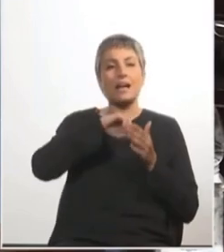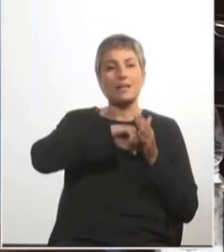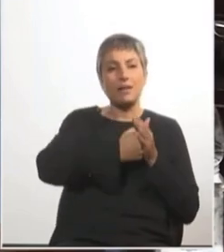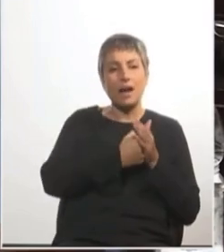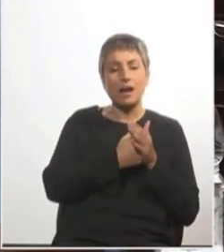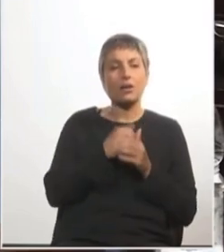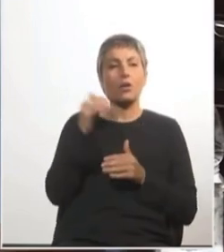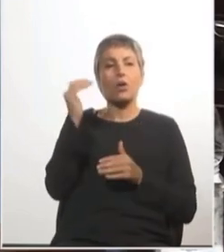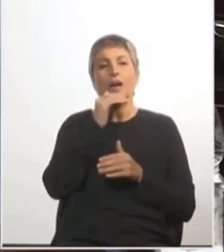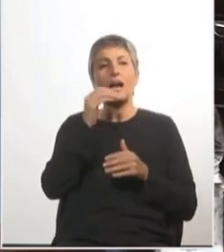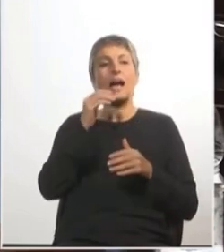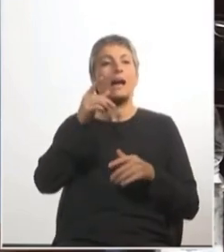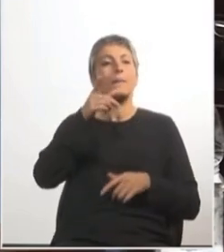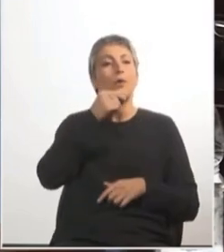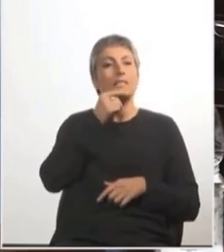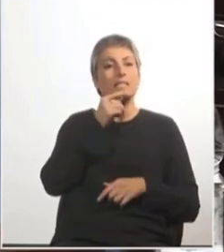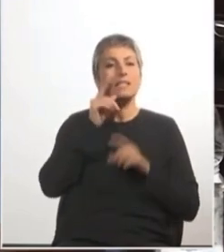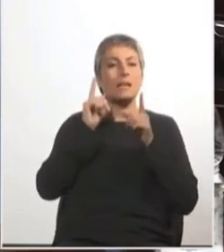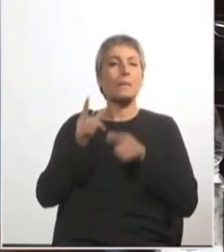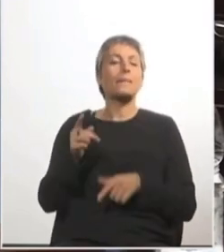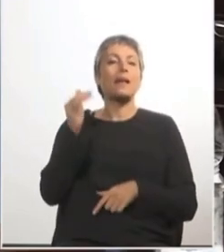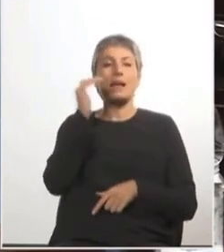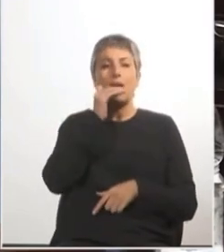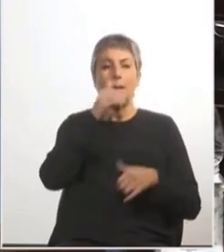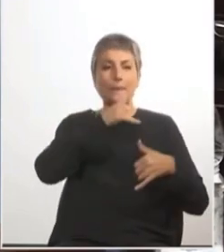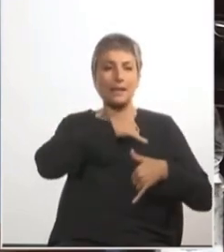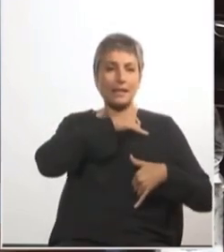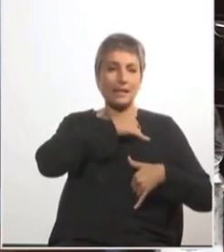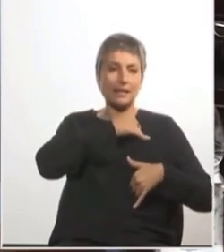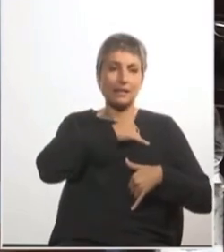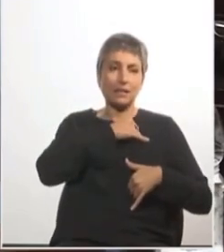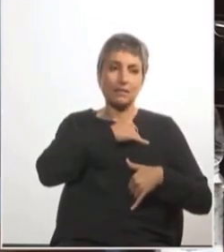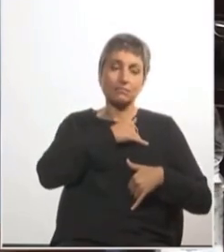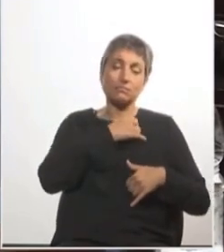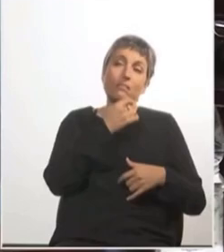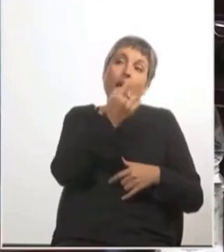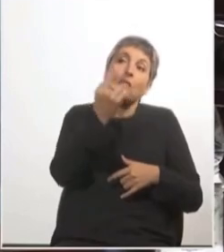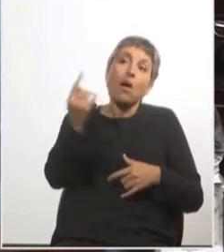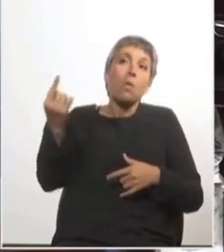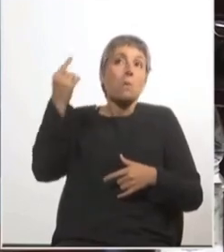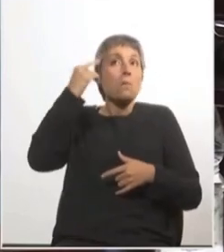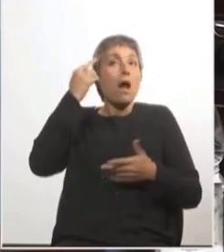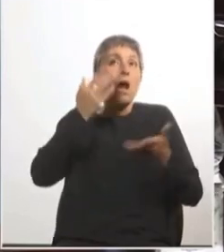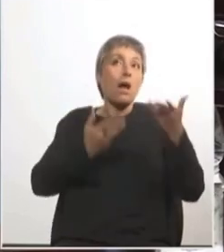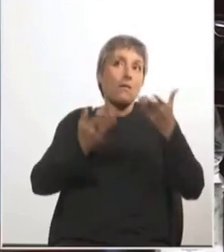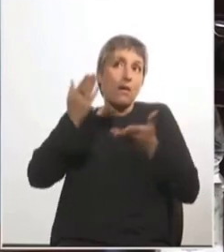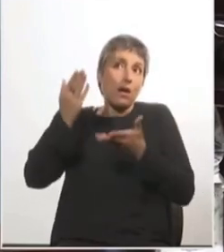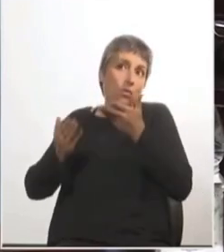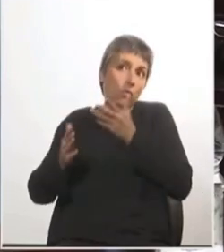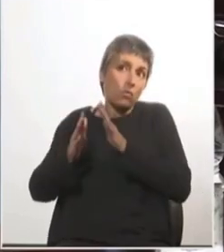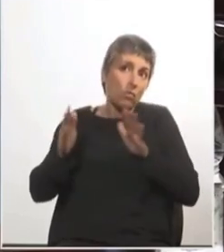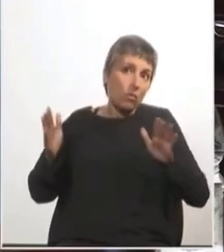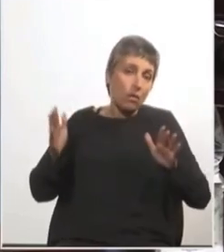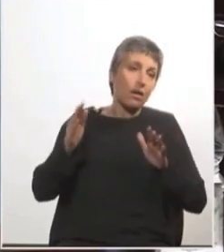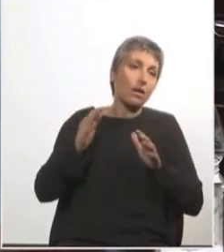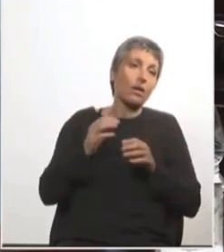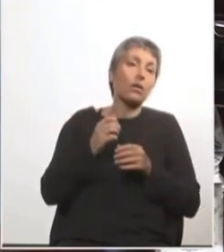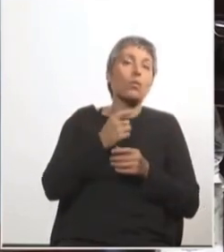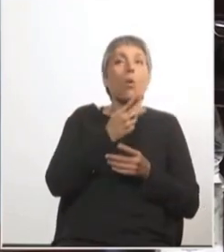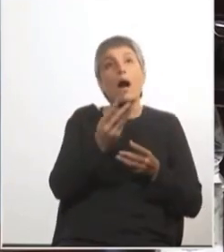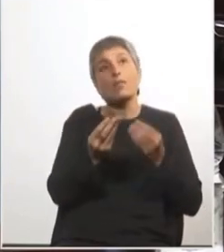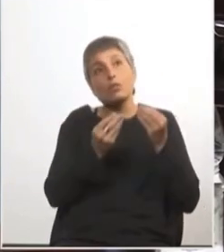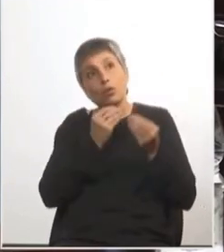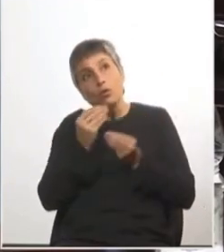bancaria, la caja policial y la caja militar. Cada uno tendrá su evaluación de cuánto se hizo, cómo